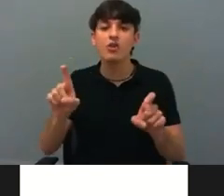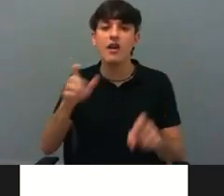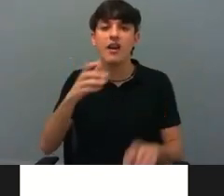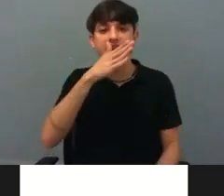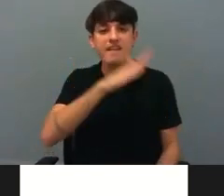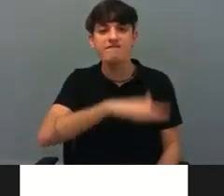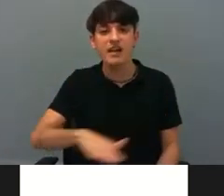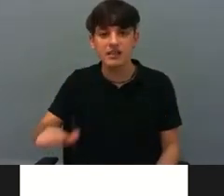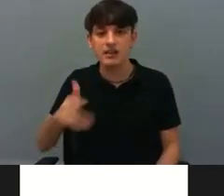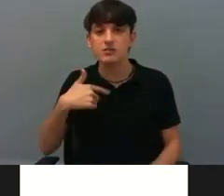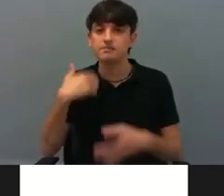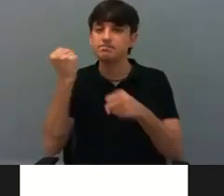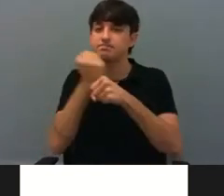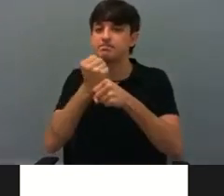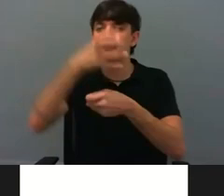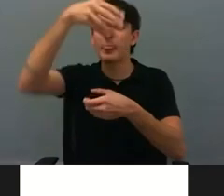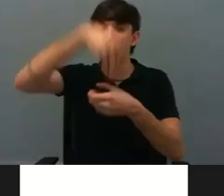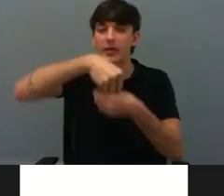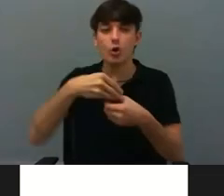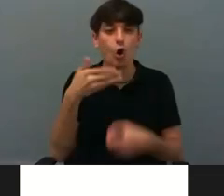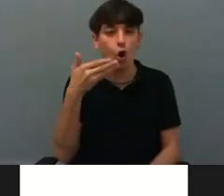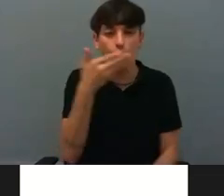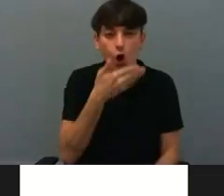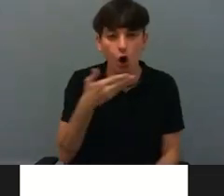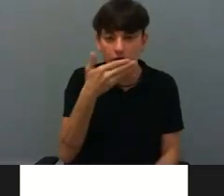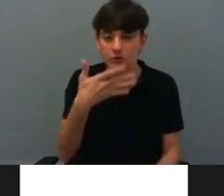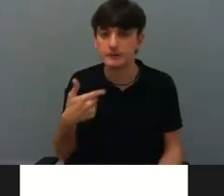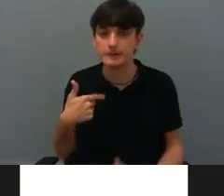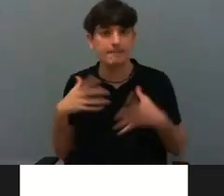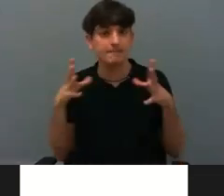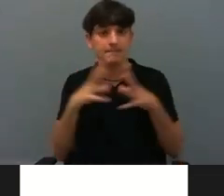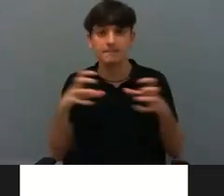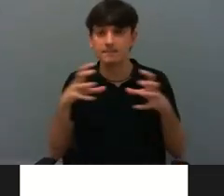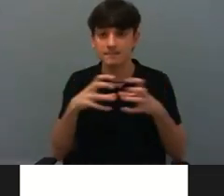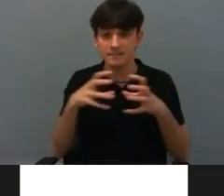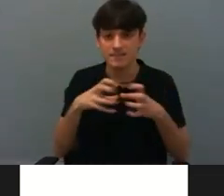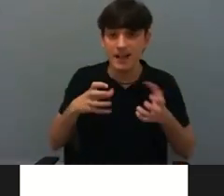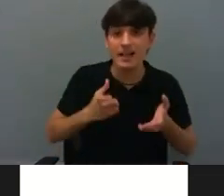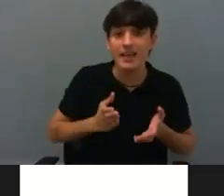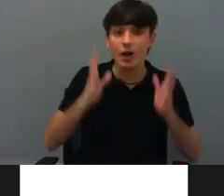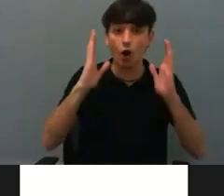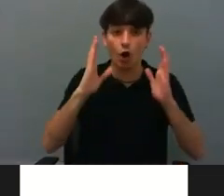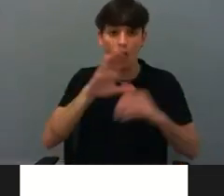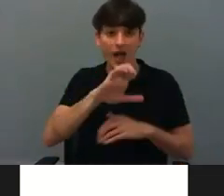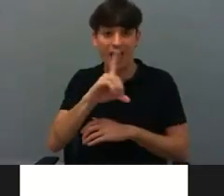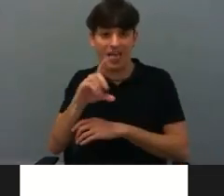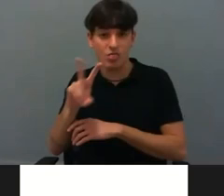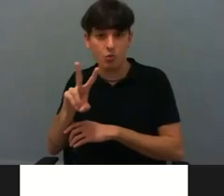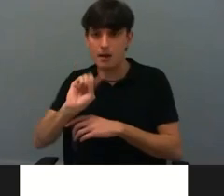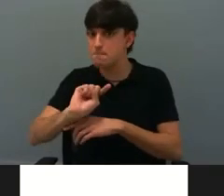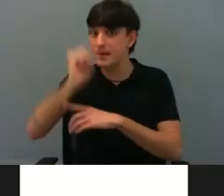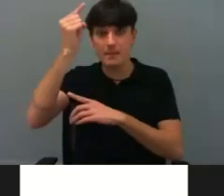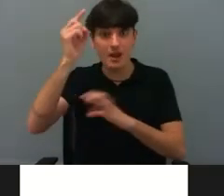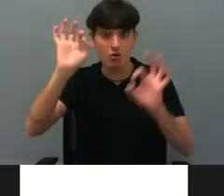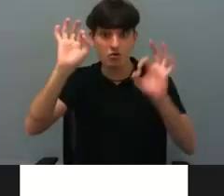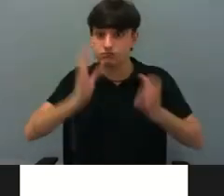en un cole. Todos esperábamos a Edu con muchísima alegría y con tanta ilusión. Era el primero en tantas cosas,